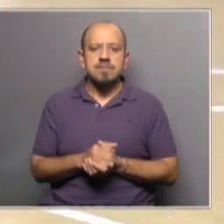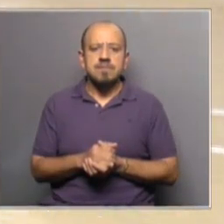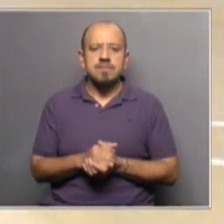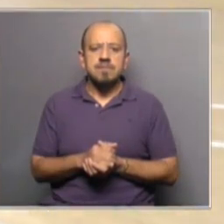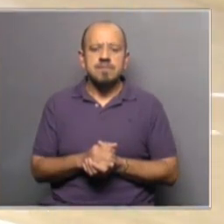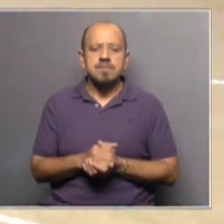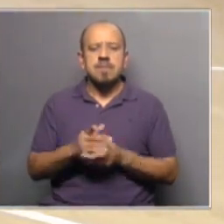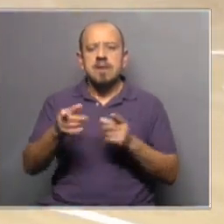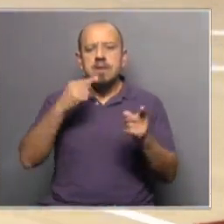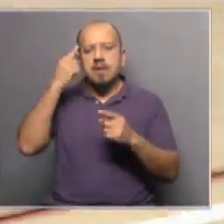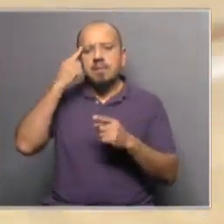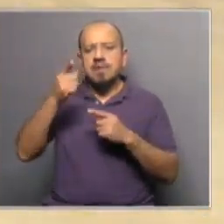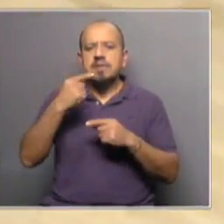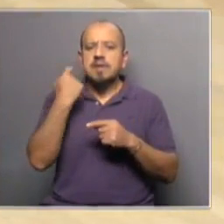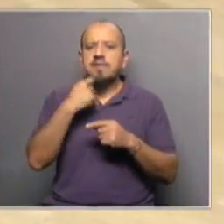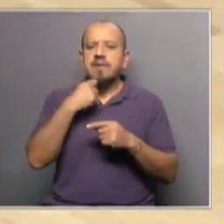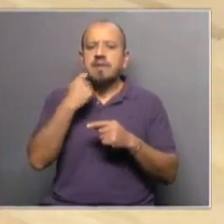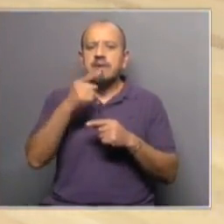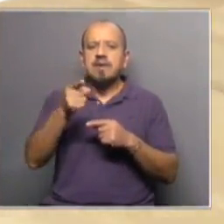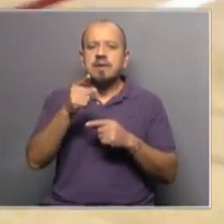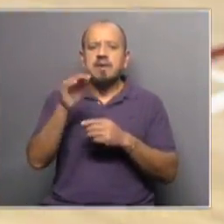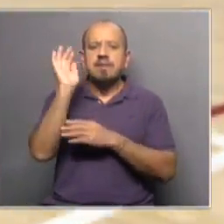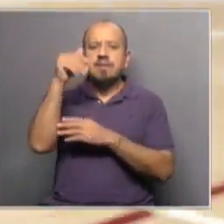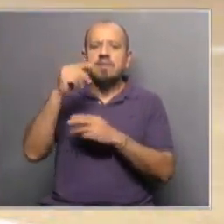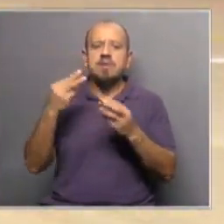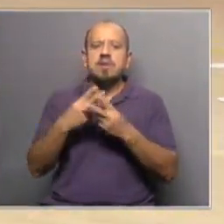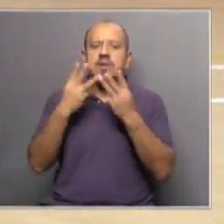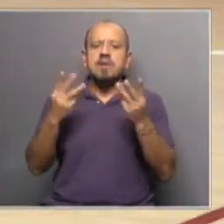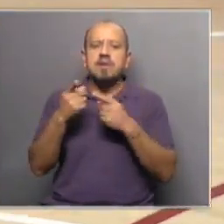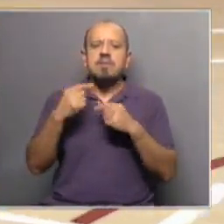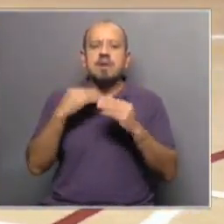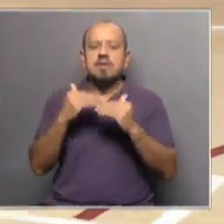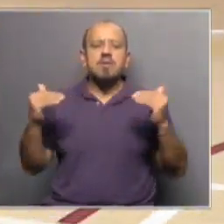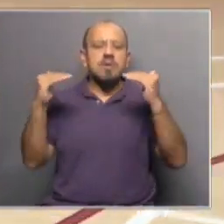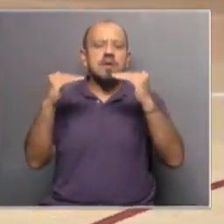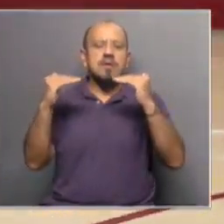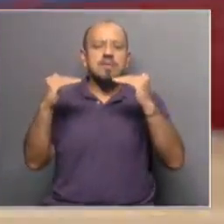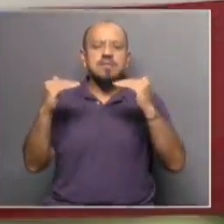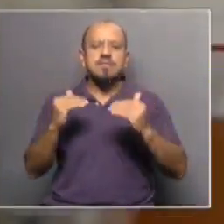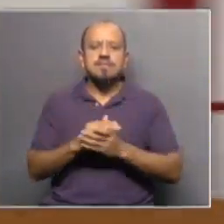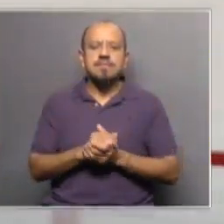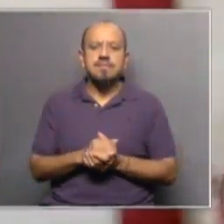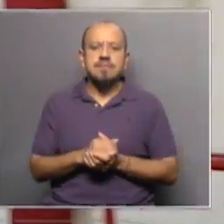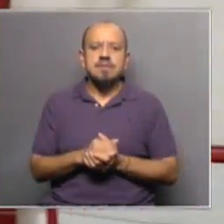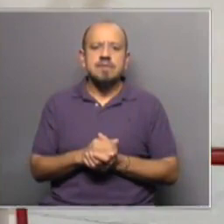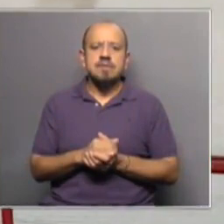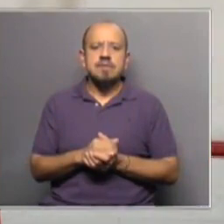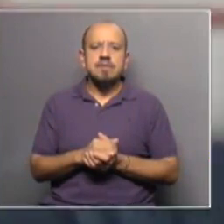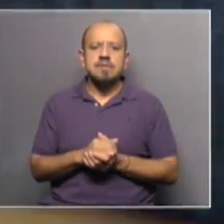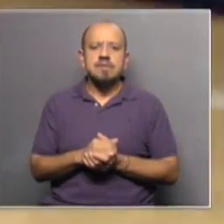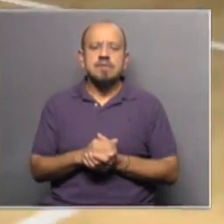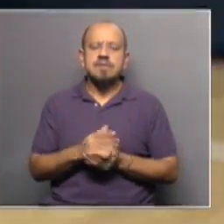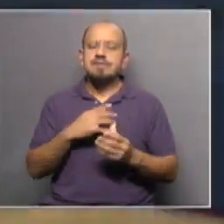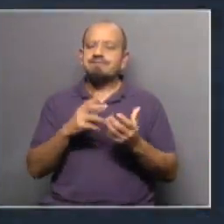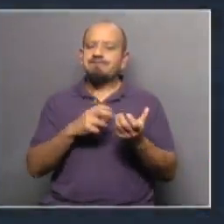¿Qué, pensás que falta en el básquet o a nivel general para que haya mayor igualdad? Y es un poco complicada la